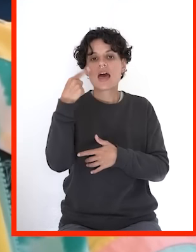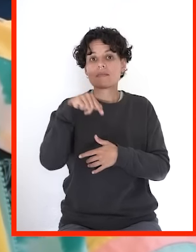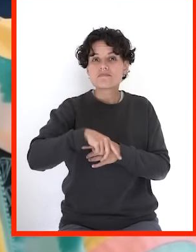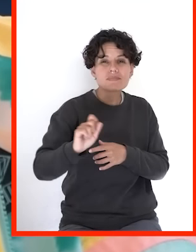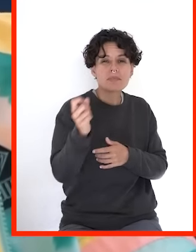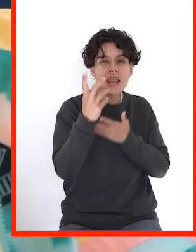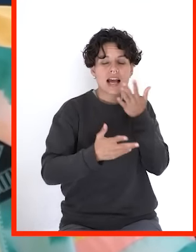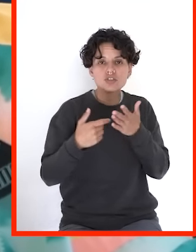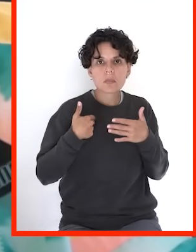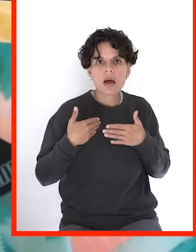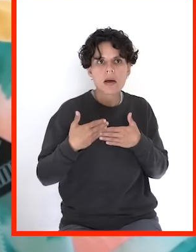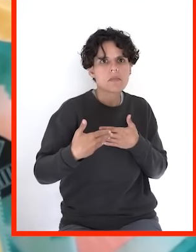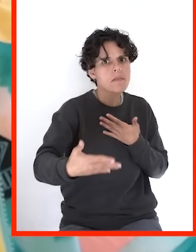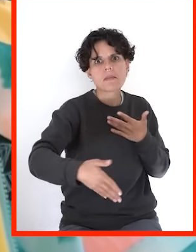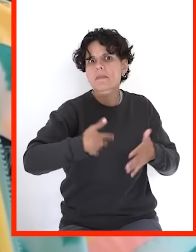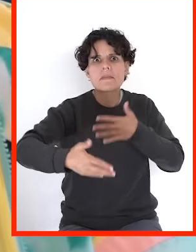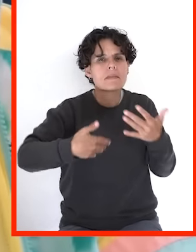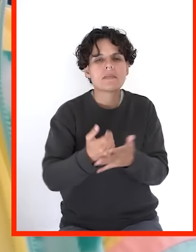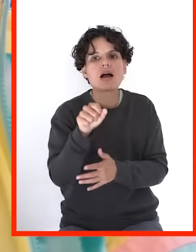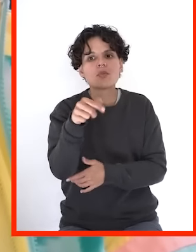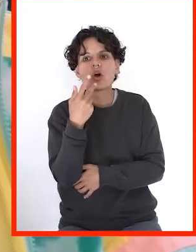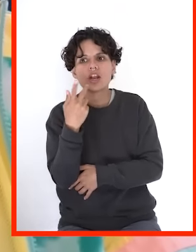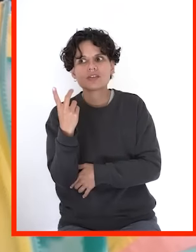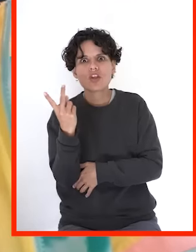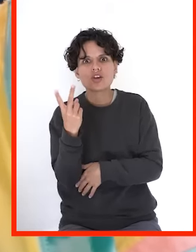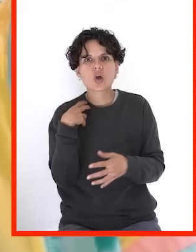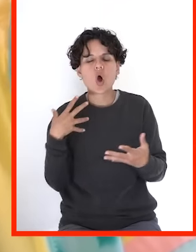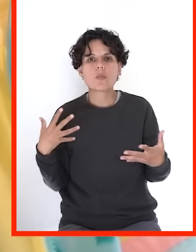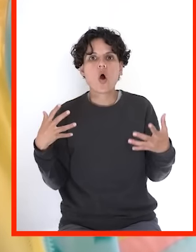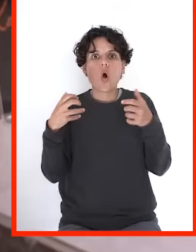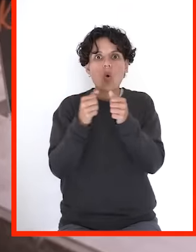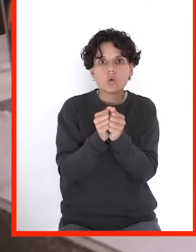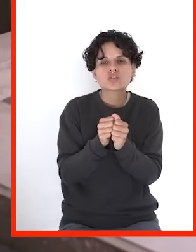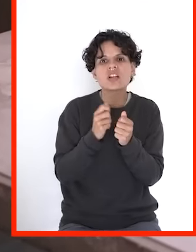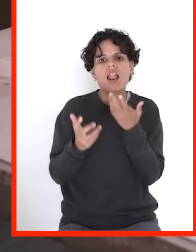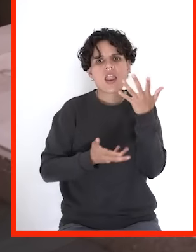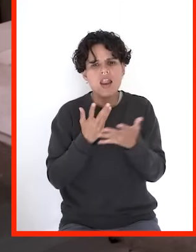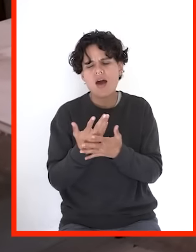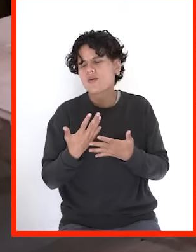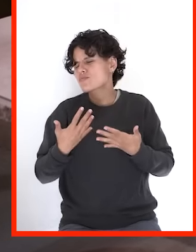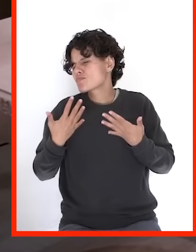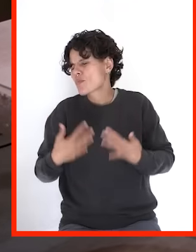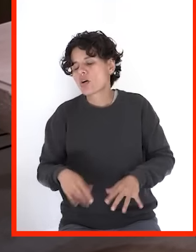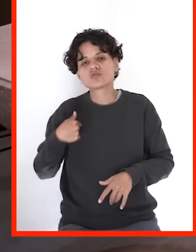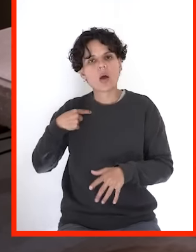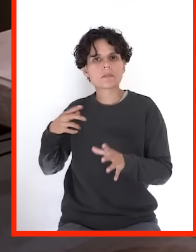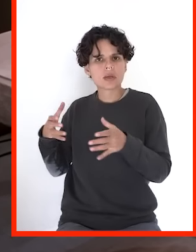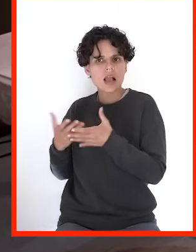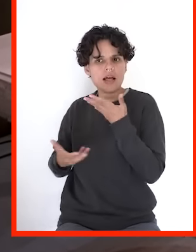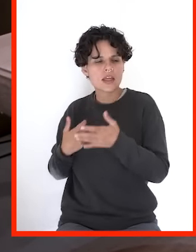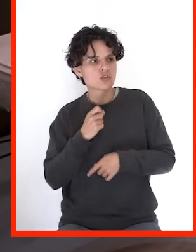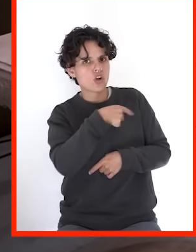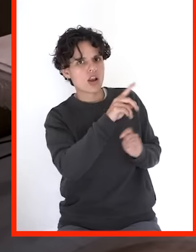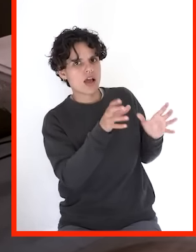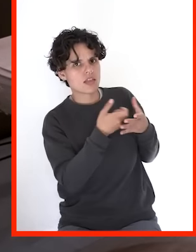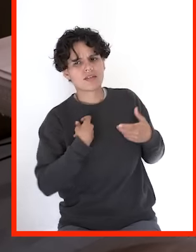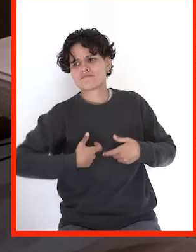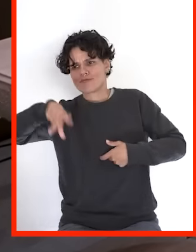paramos. Sí. Dijimos, wow, cómo sonamos juntos, la cagó la weá. Ahí mandamos los dos proyectos a la chucha y nos quedamos juntos. Alma Gemela. Era.